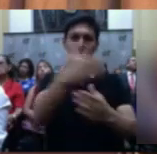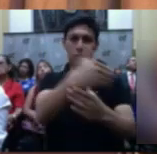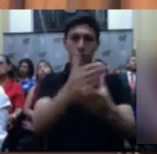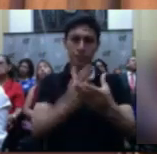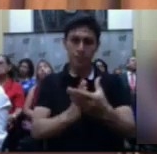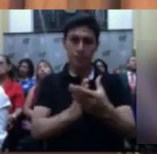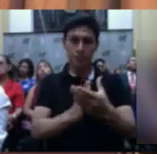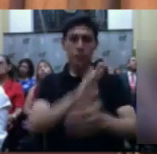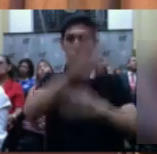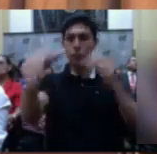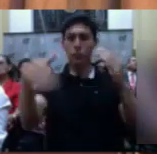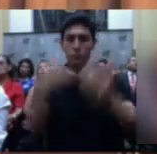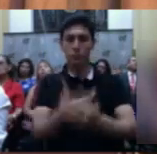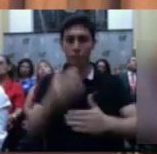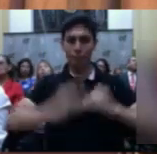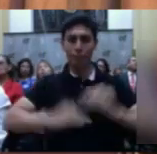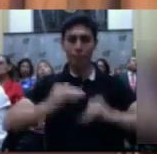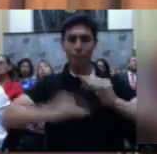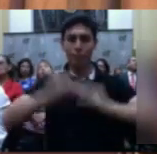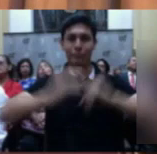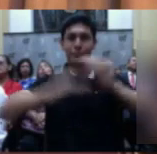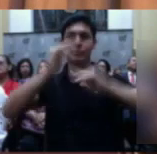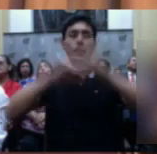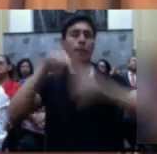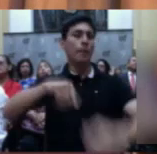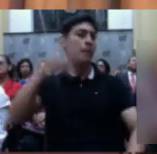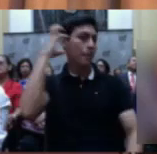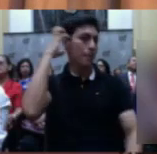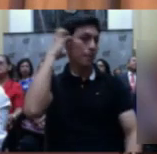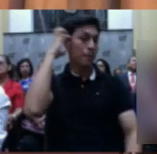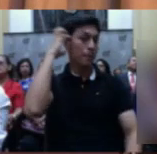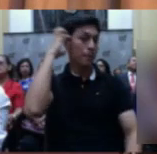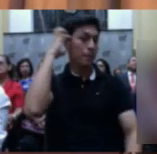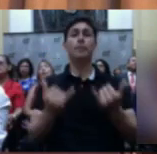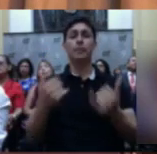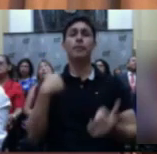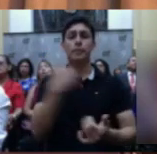todos hicieron y construyeron este Miraflores que hoy tenemos.